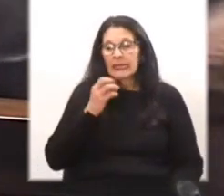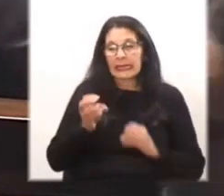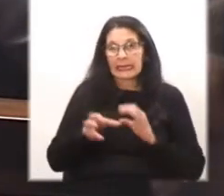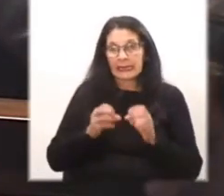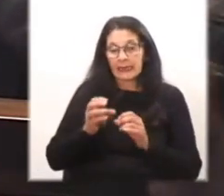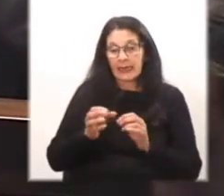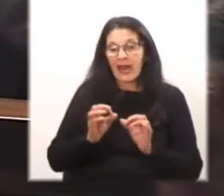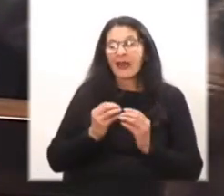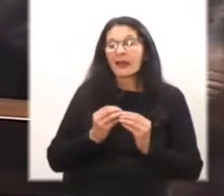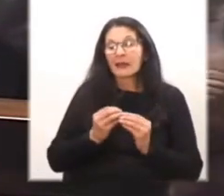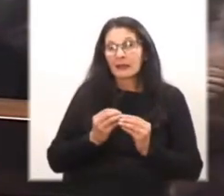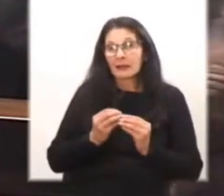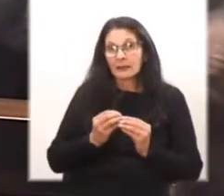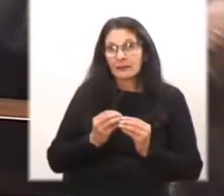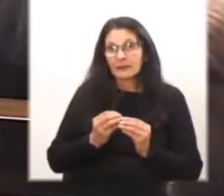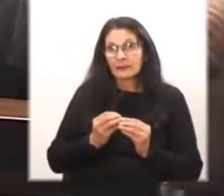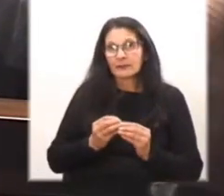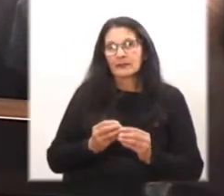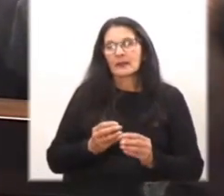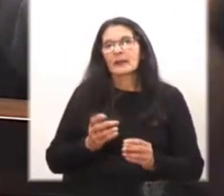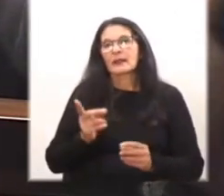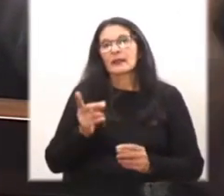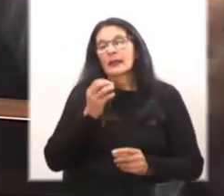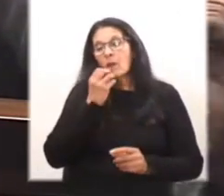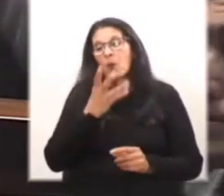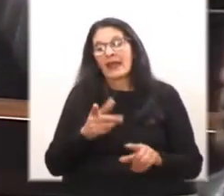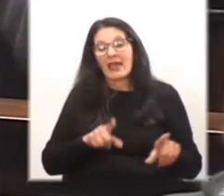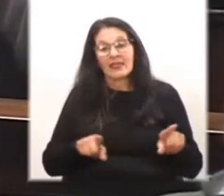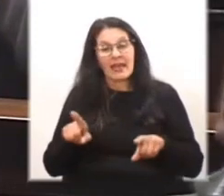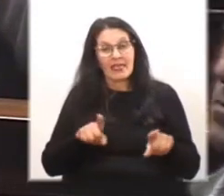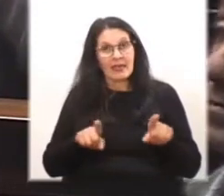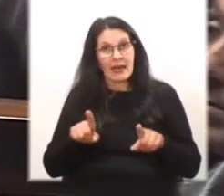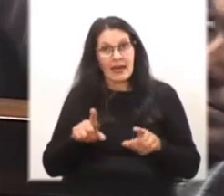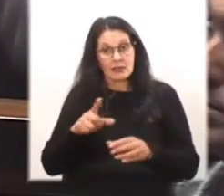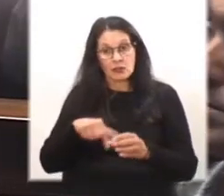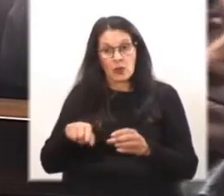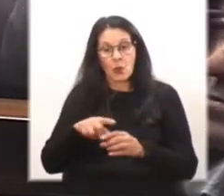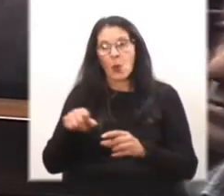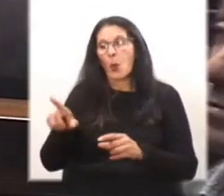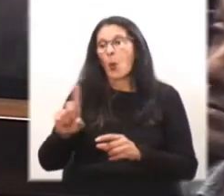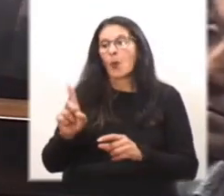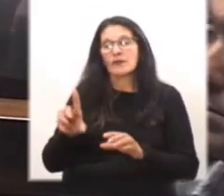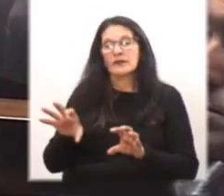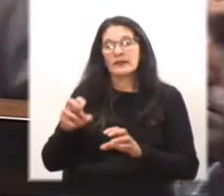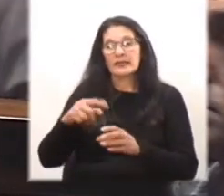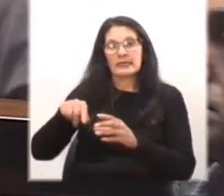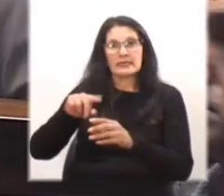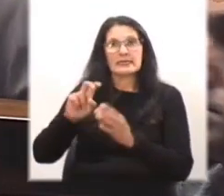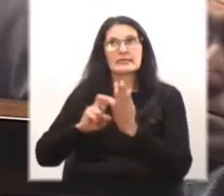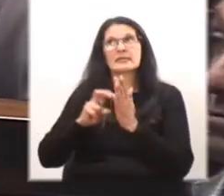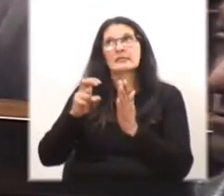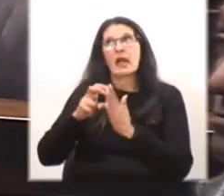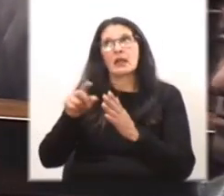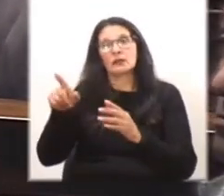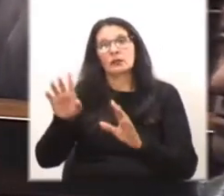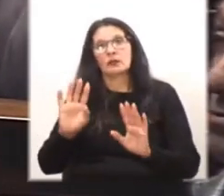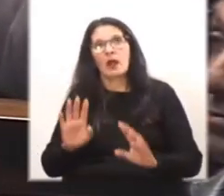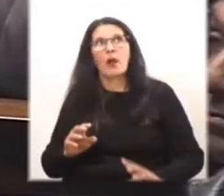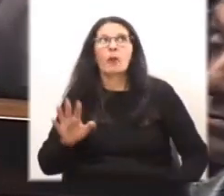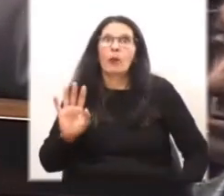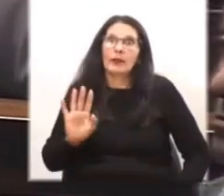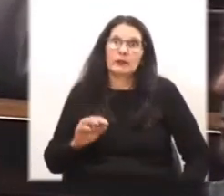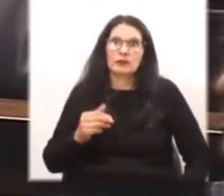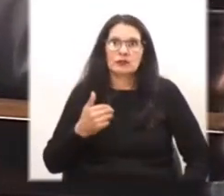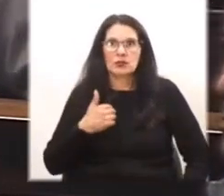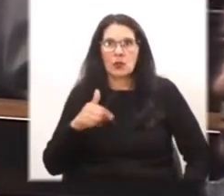era que buena parte de las delegaciones no eran de Salto. Bueno, yo a esta altura me